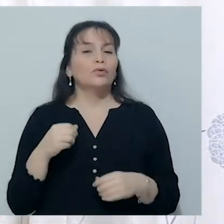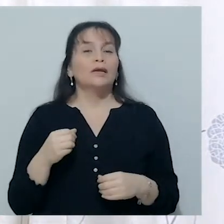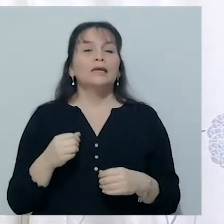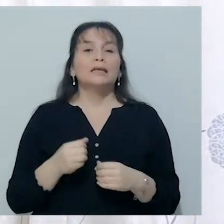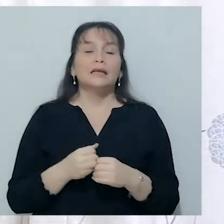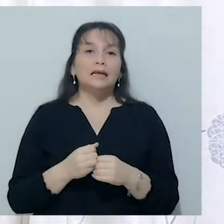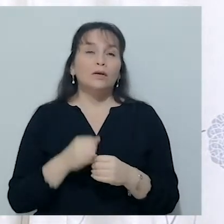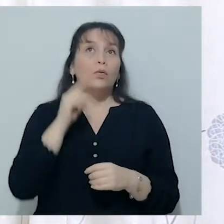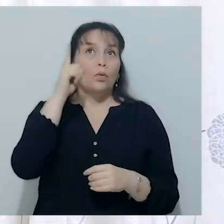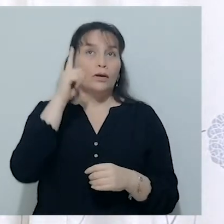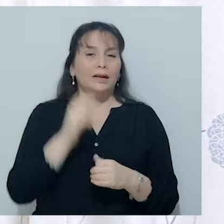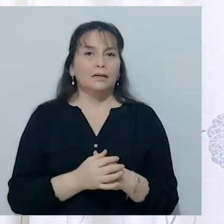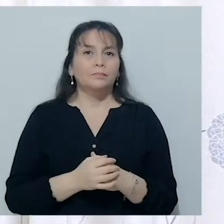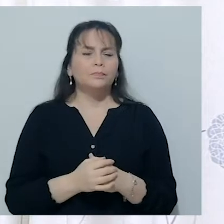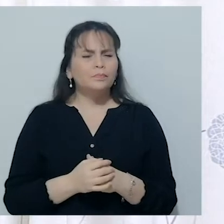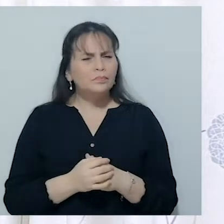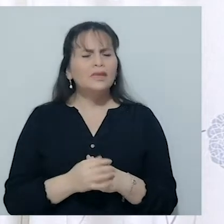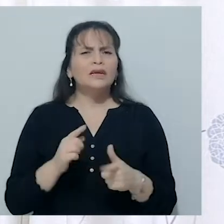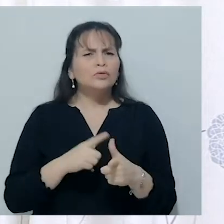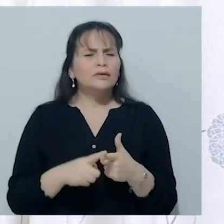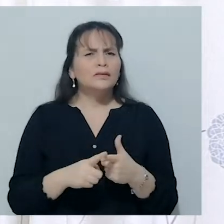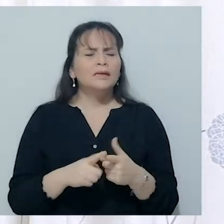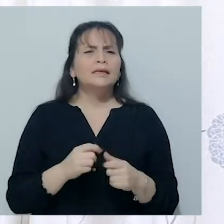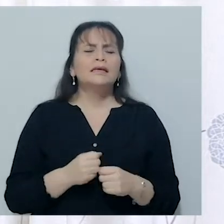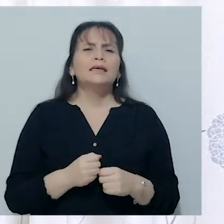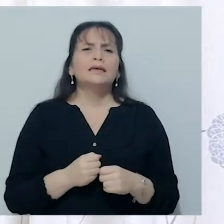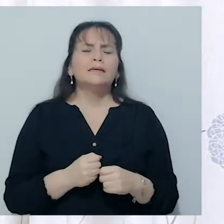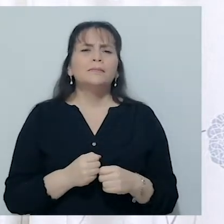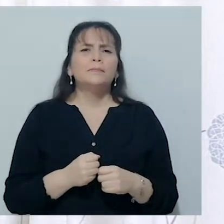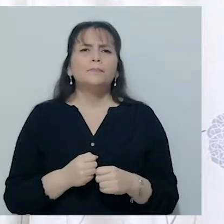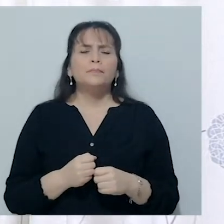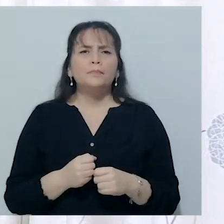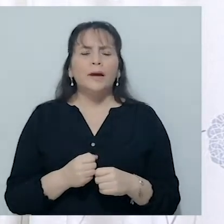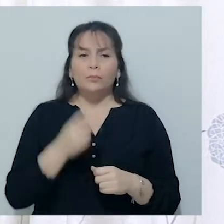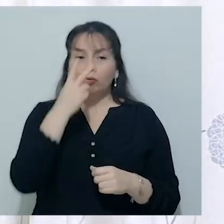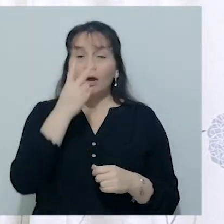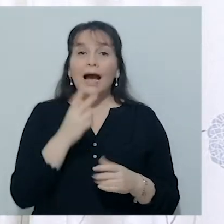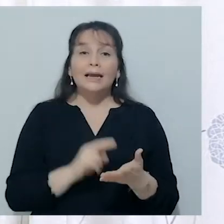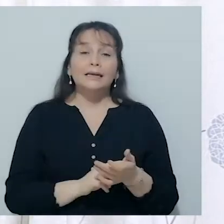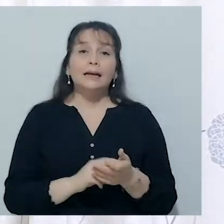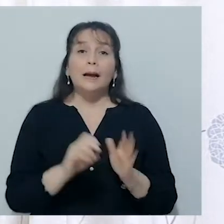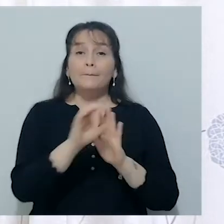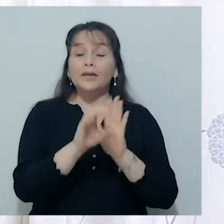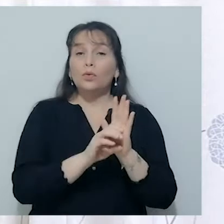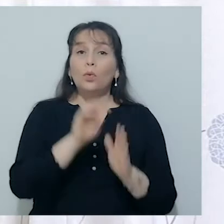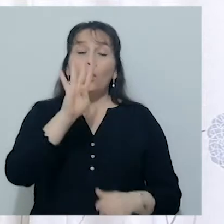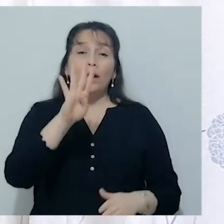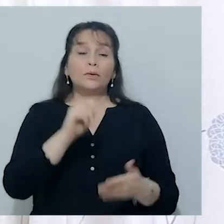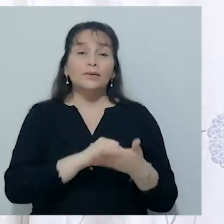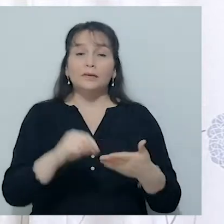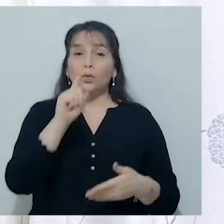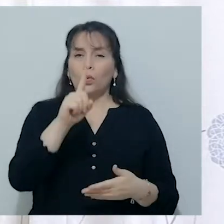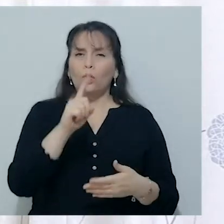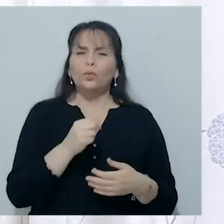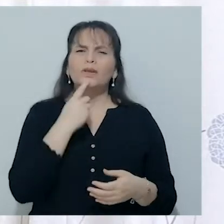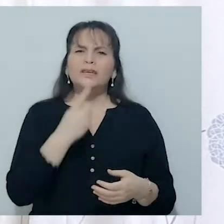Él. Por eso entonces, tomando en cuenta lo que dice Deuteronomio, y vamos al capítulo 4,